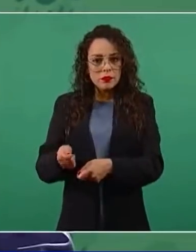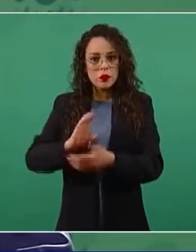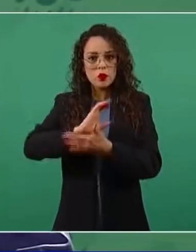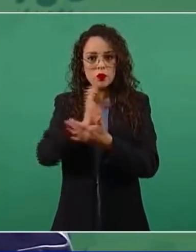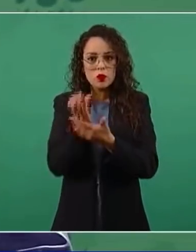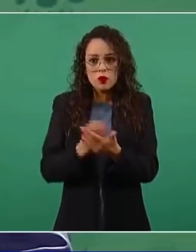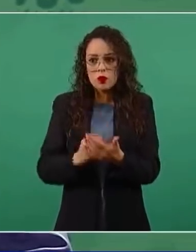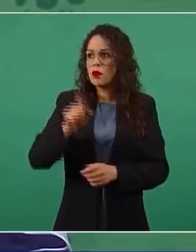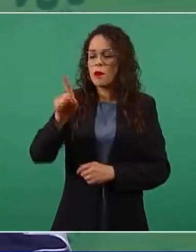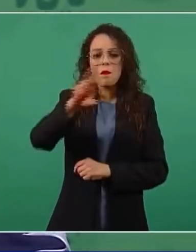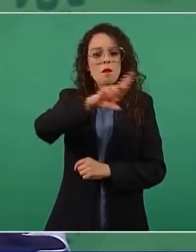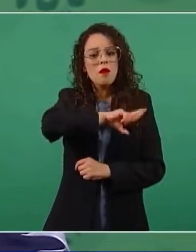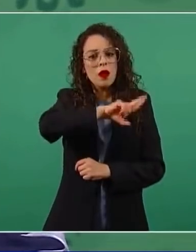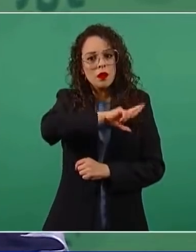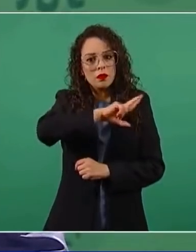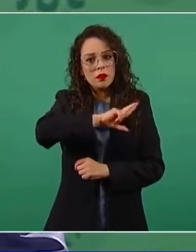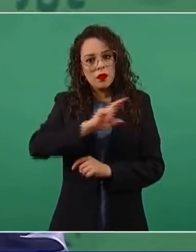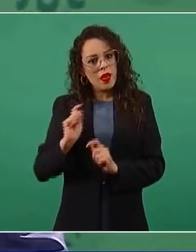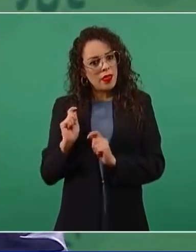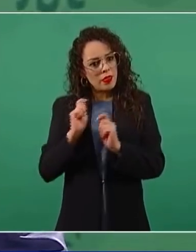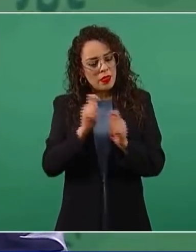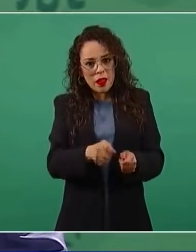privatizó.